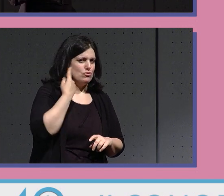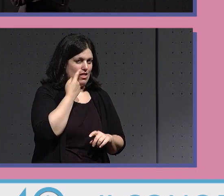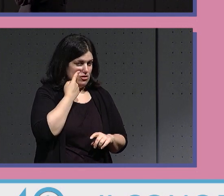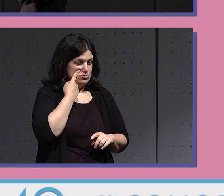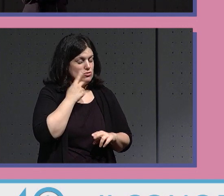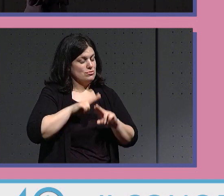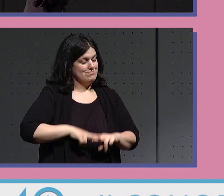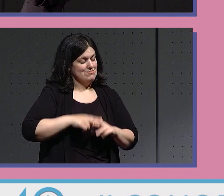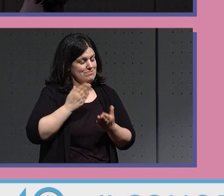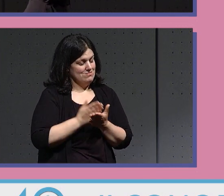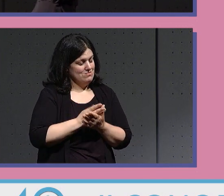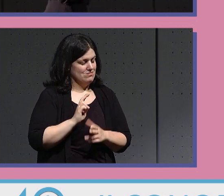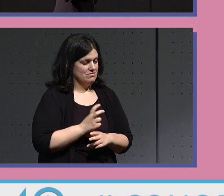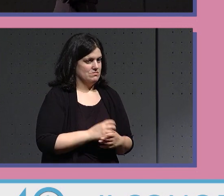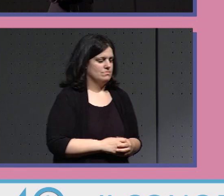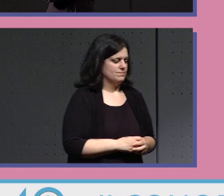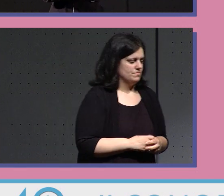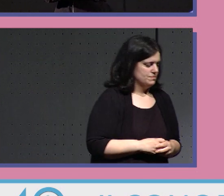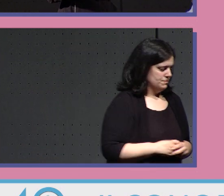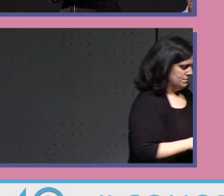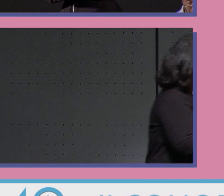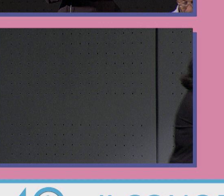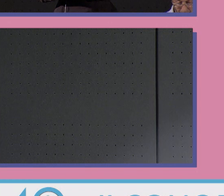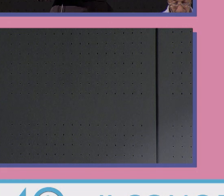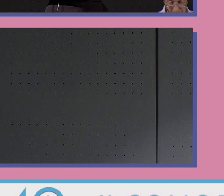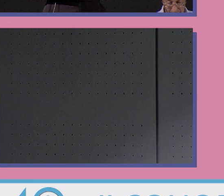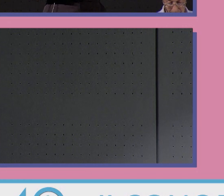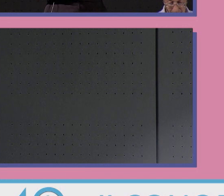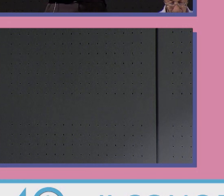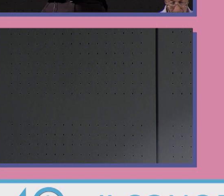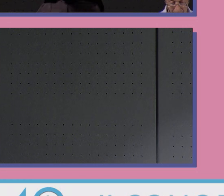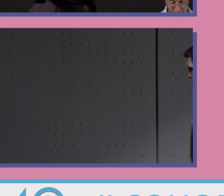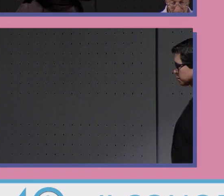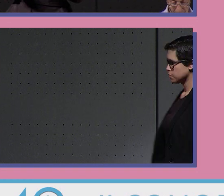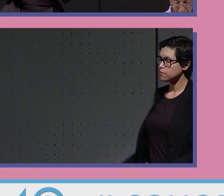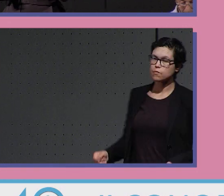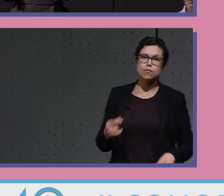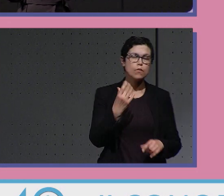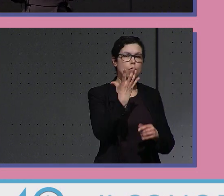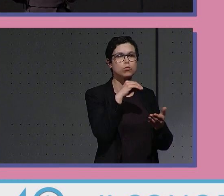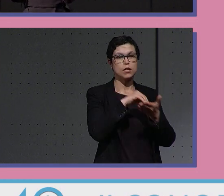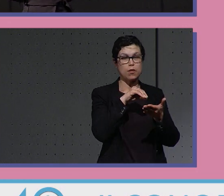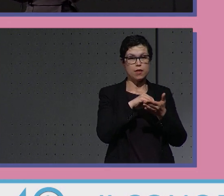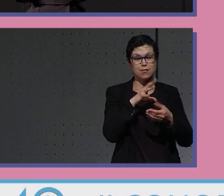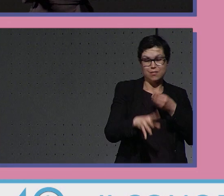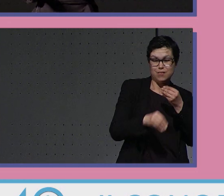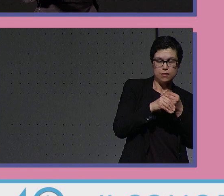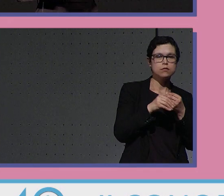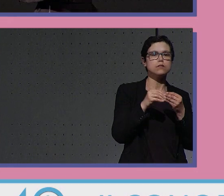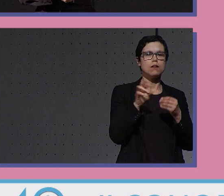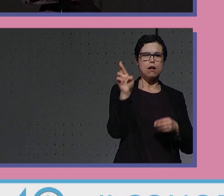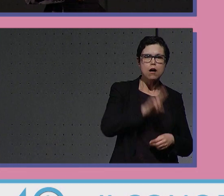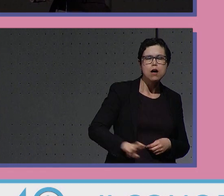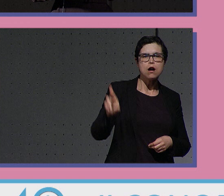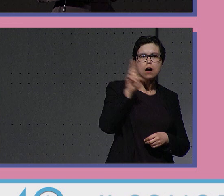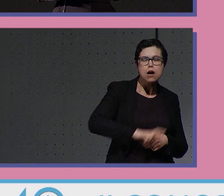intervenir adecuadamente. ¿Vale? Muchas veces también suponen un aumento de las conductas repetitivas que puede hacer que lo confundamos con aumento de